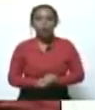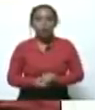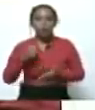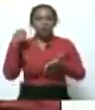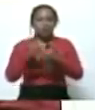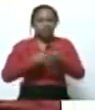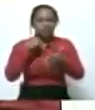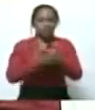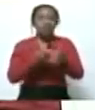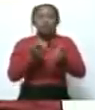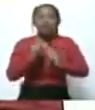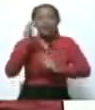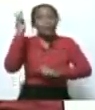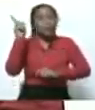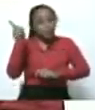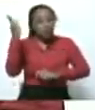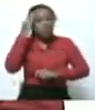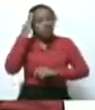Insisten sabiendo que es una...